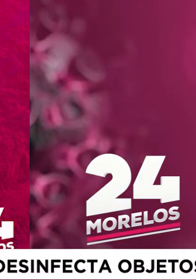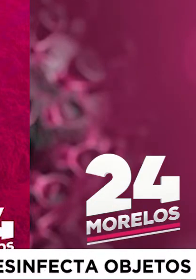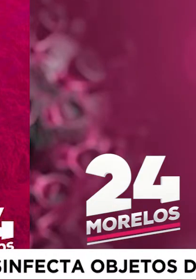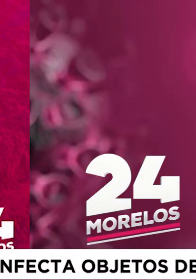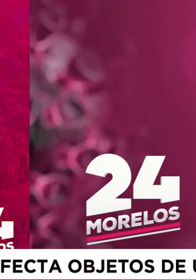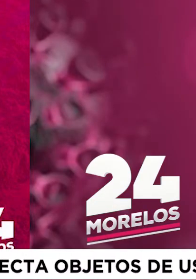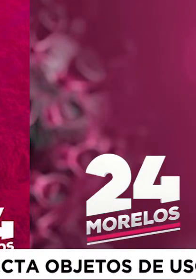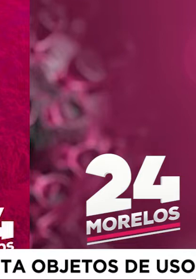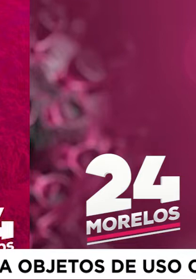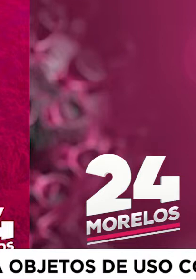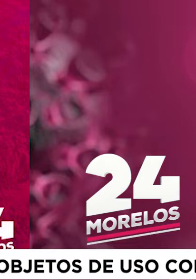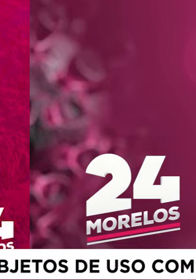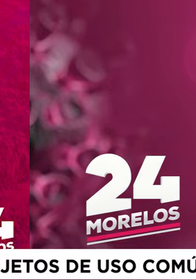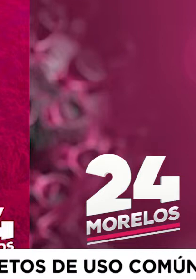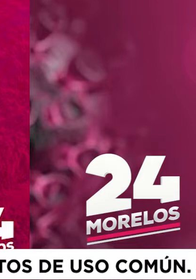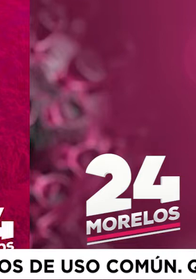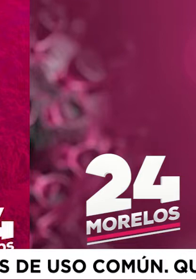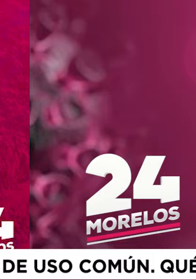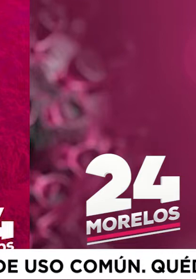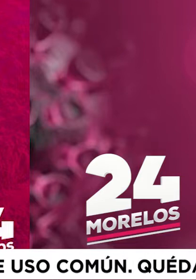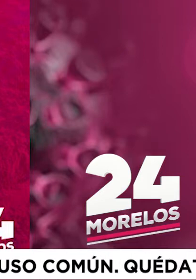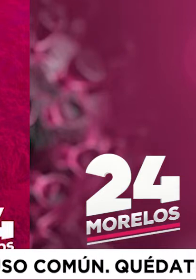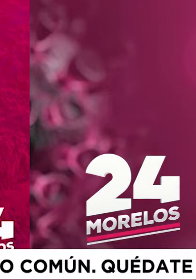24.734 y como negativos han dado